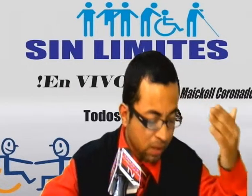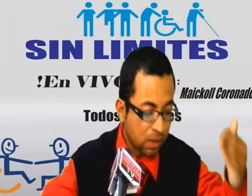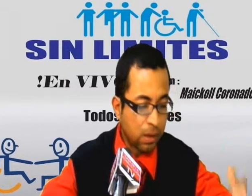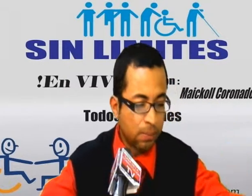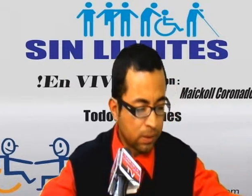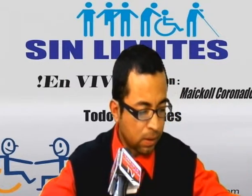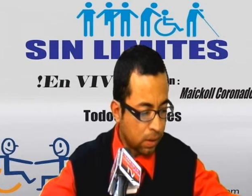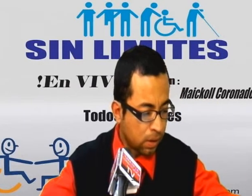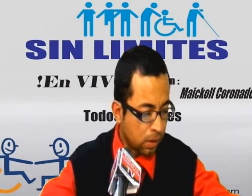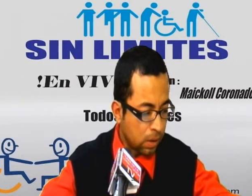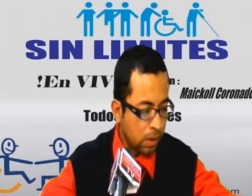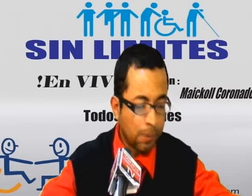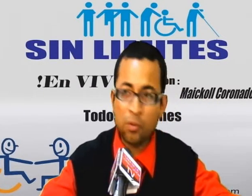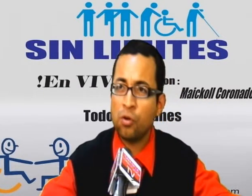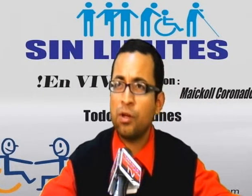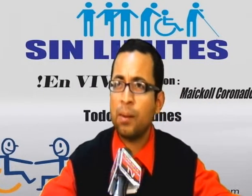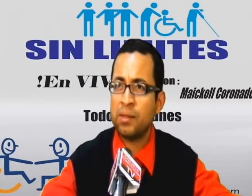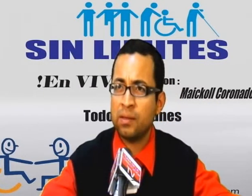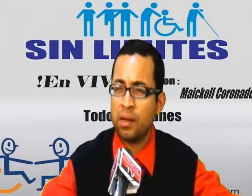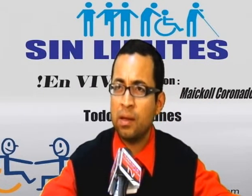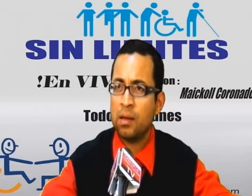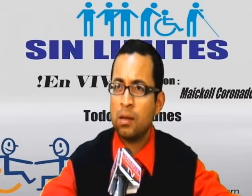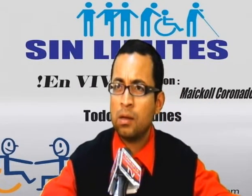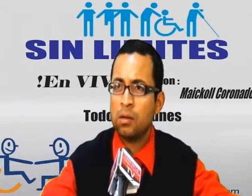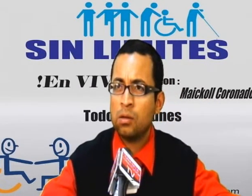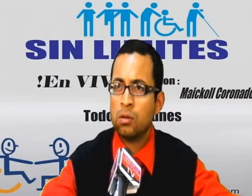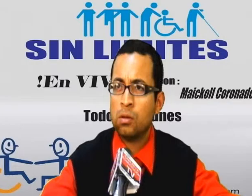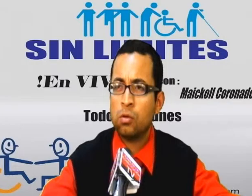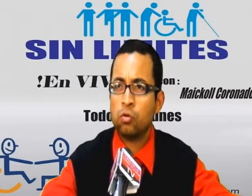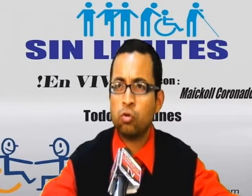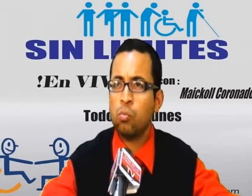en su mente realmente que las personas con discapacidad